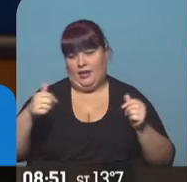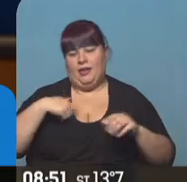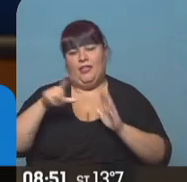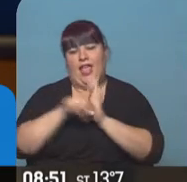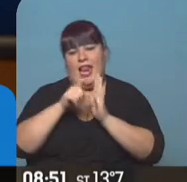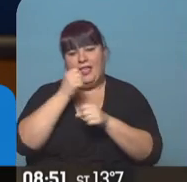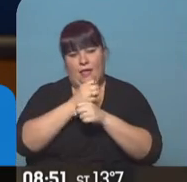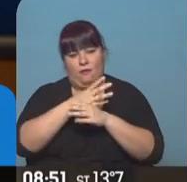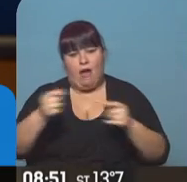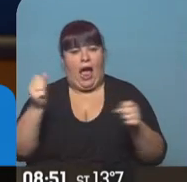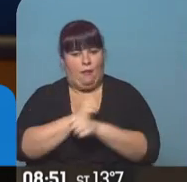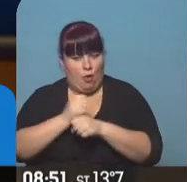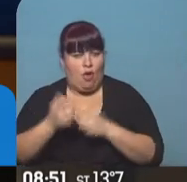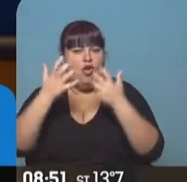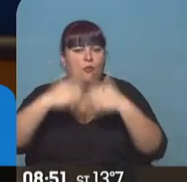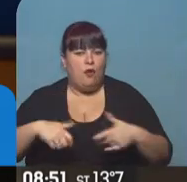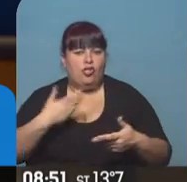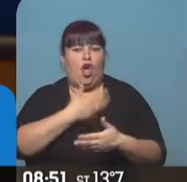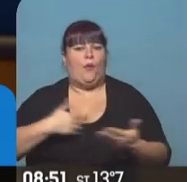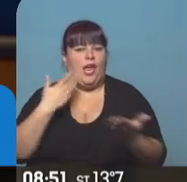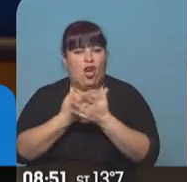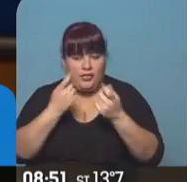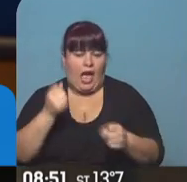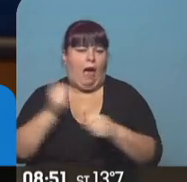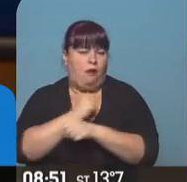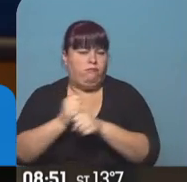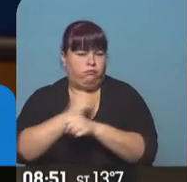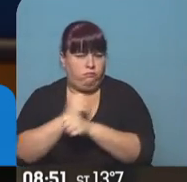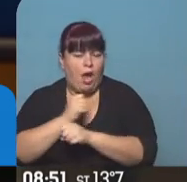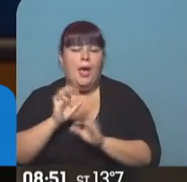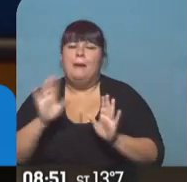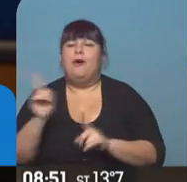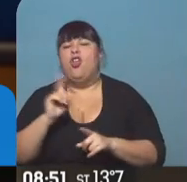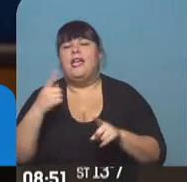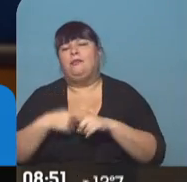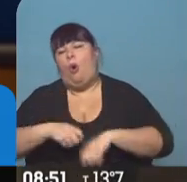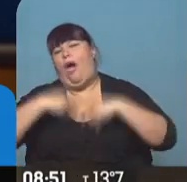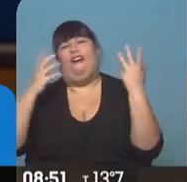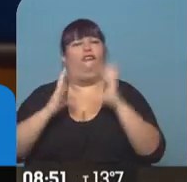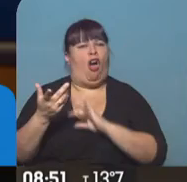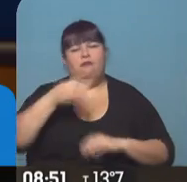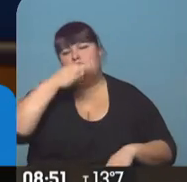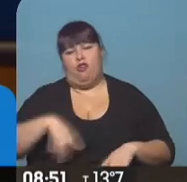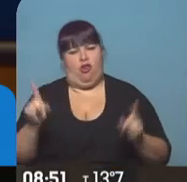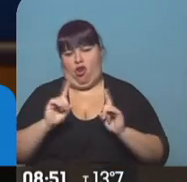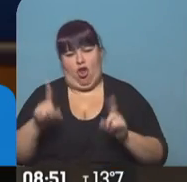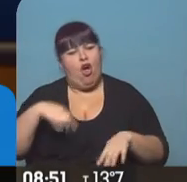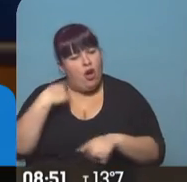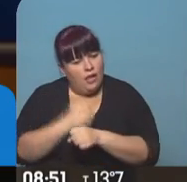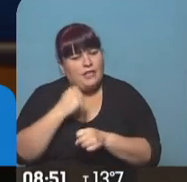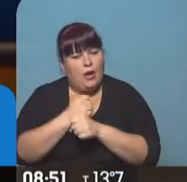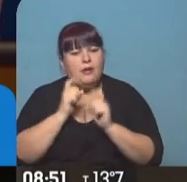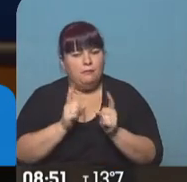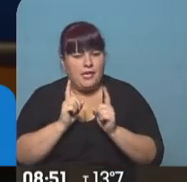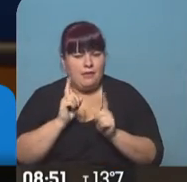agenda legislativa logra aprobarse que los proyectos que el ejecutivo necesitan logren aprobarse pero no a través de cualquier medio vamos a seguir trabajando como